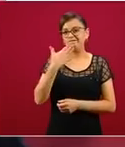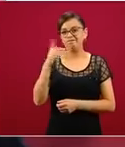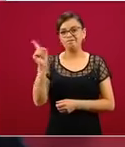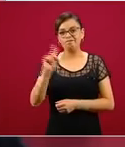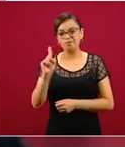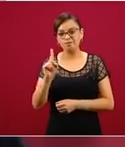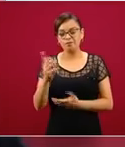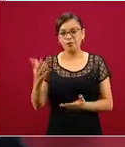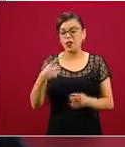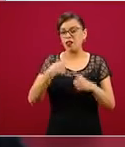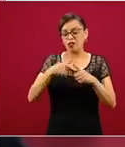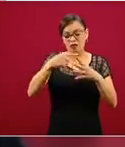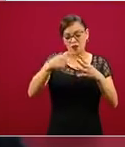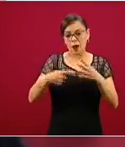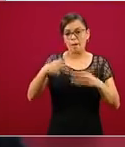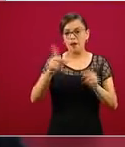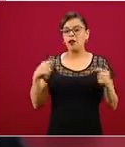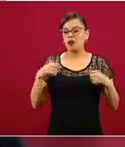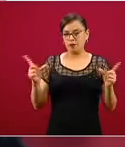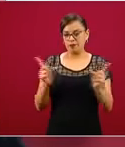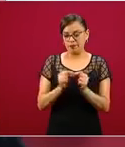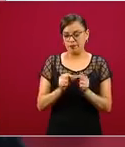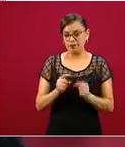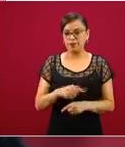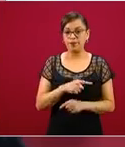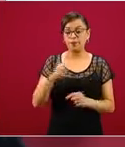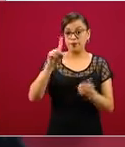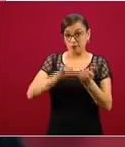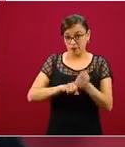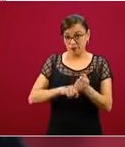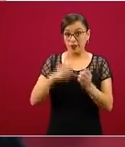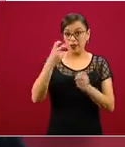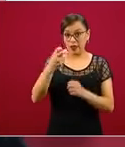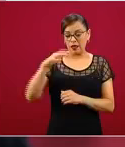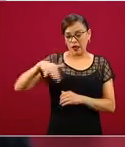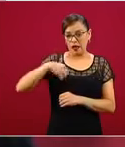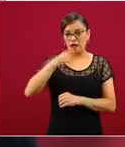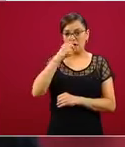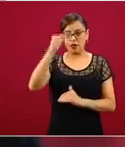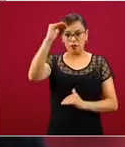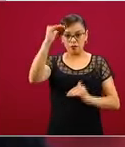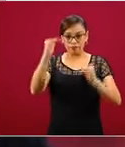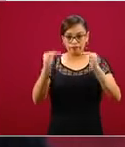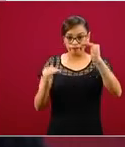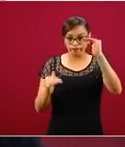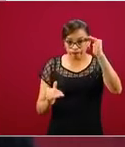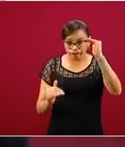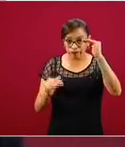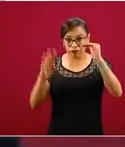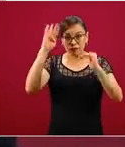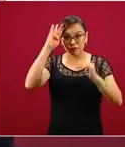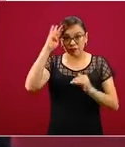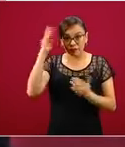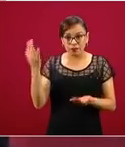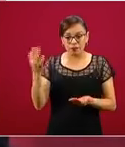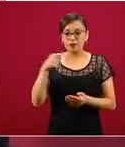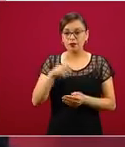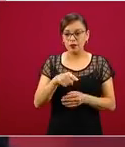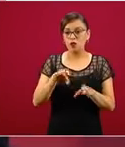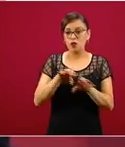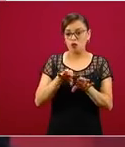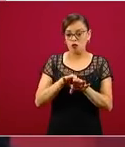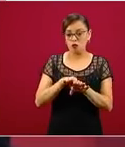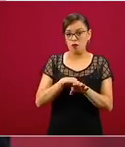algunas. Al haber esta desigualdad social, si poníamos como sujeto de la intervención a